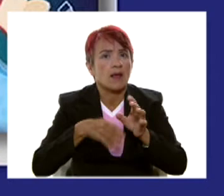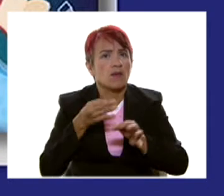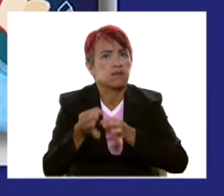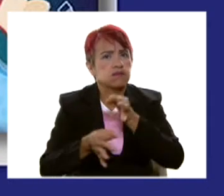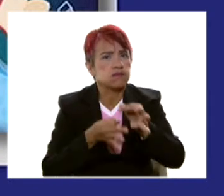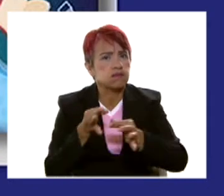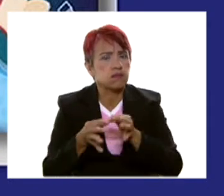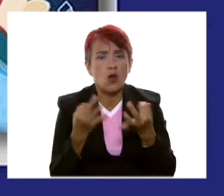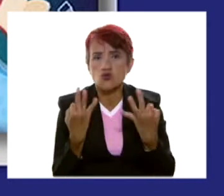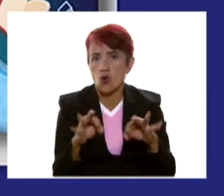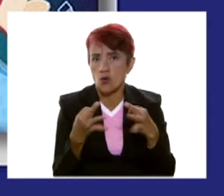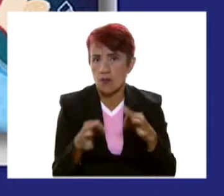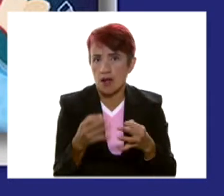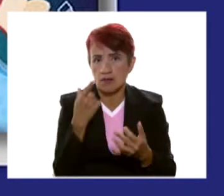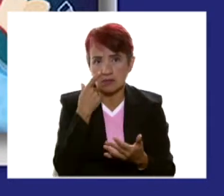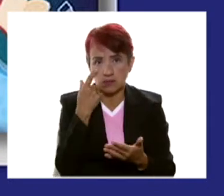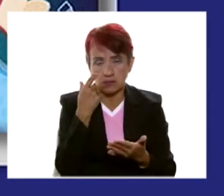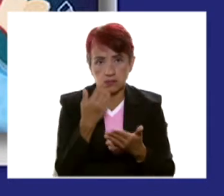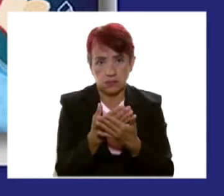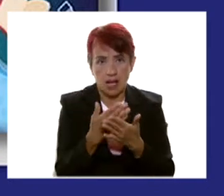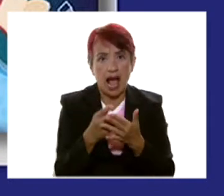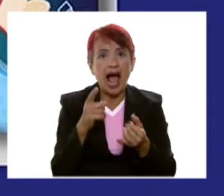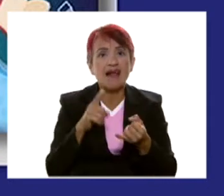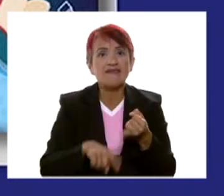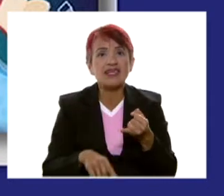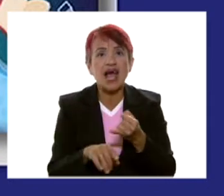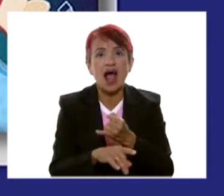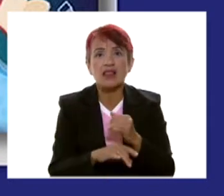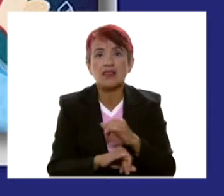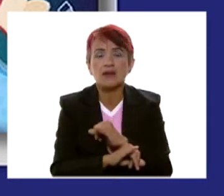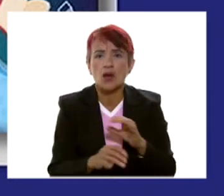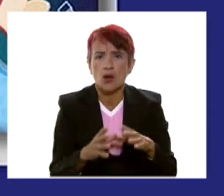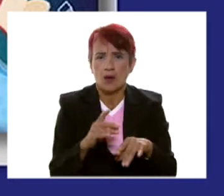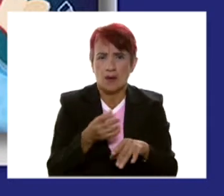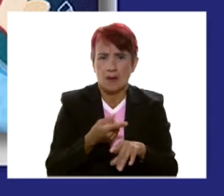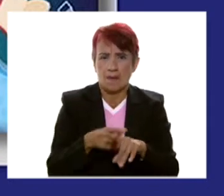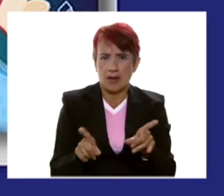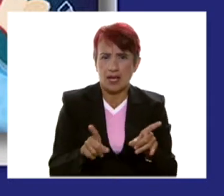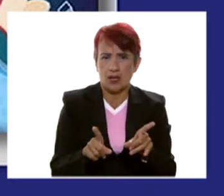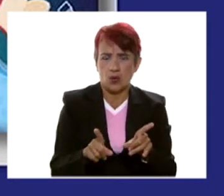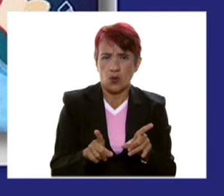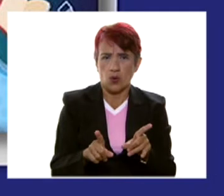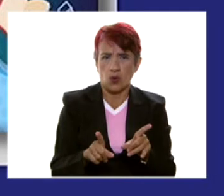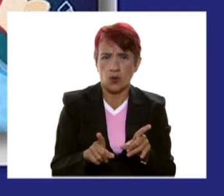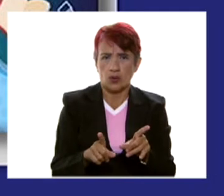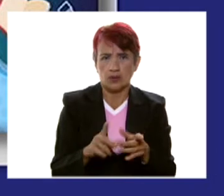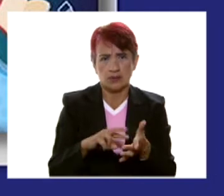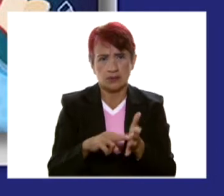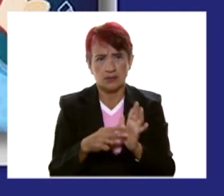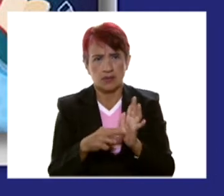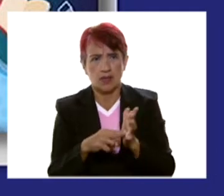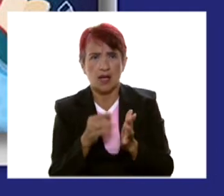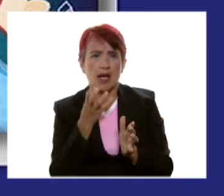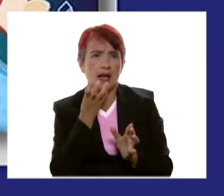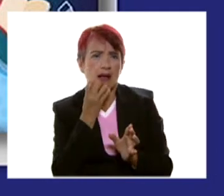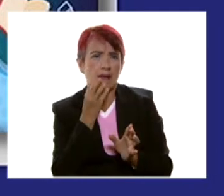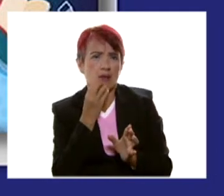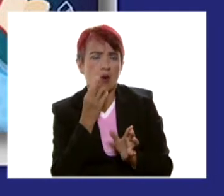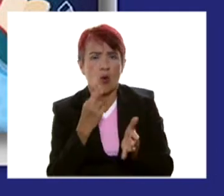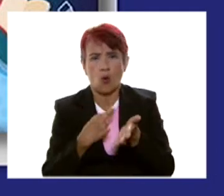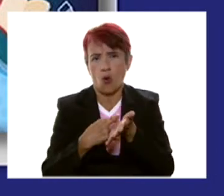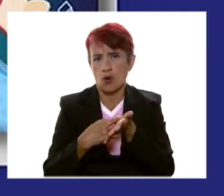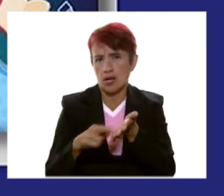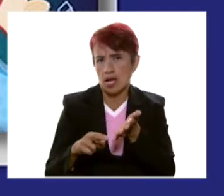qué normalmente van a ver un right al final. Ustedes dirán, bueno, pero right a mí me enseñaron que es otra cosa, que es correcto, que